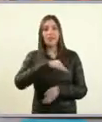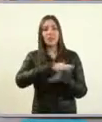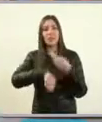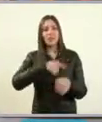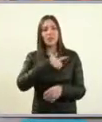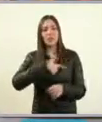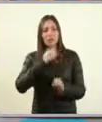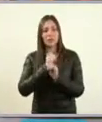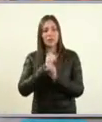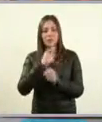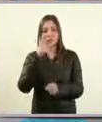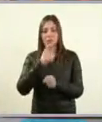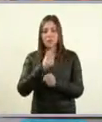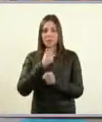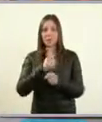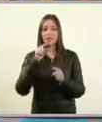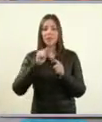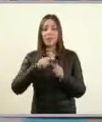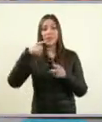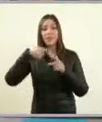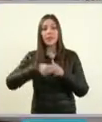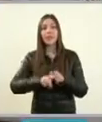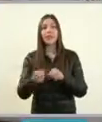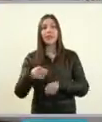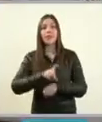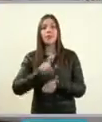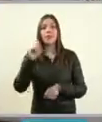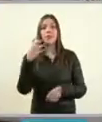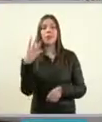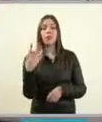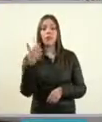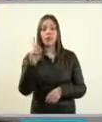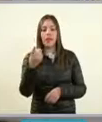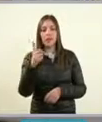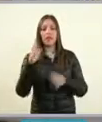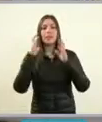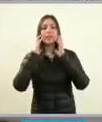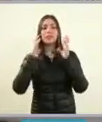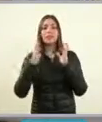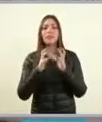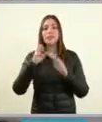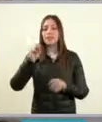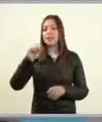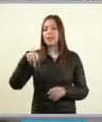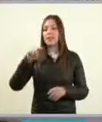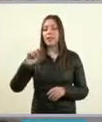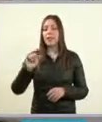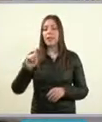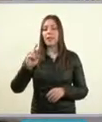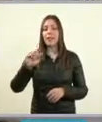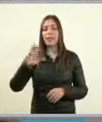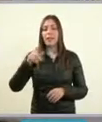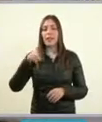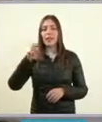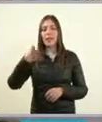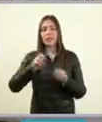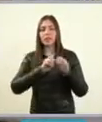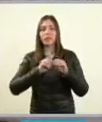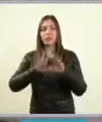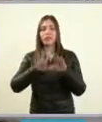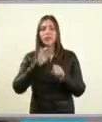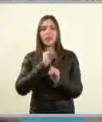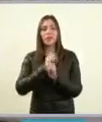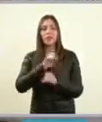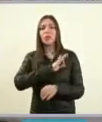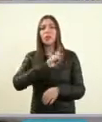la aplicación. La primera es justamente que a partir del 24 de diciembre, Santa Tracker se activa y podremos ver de